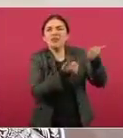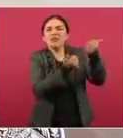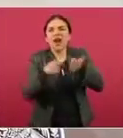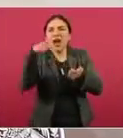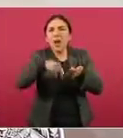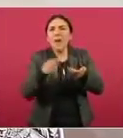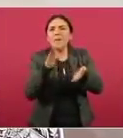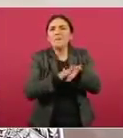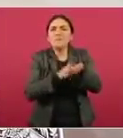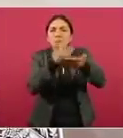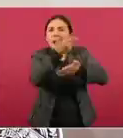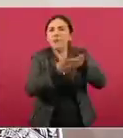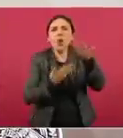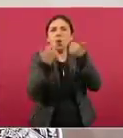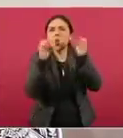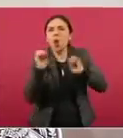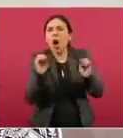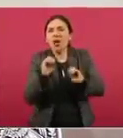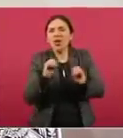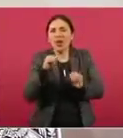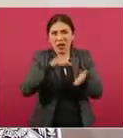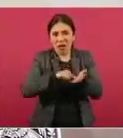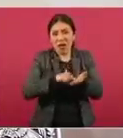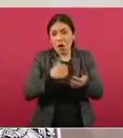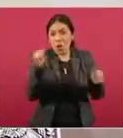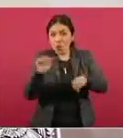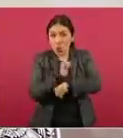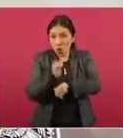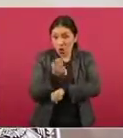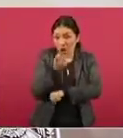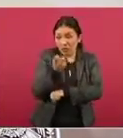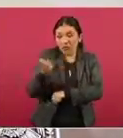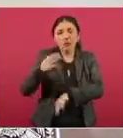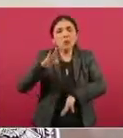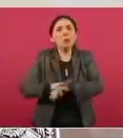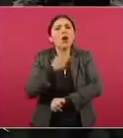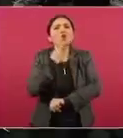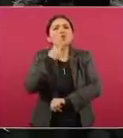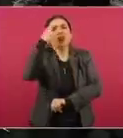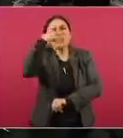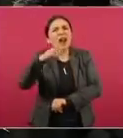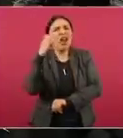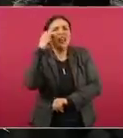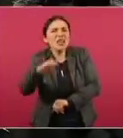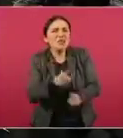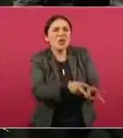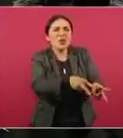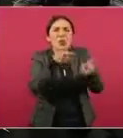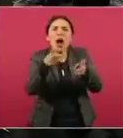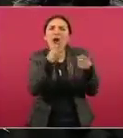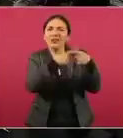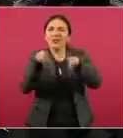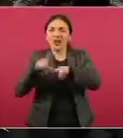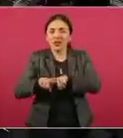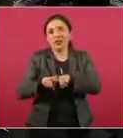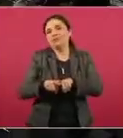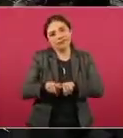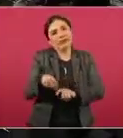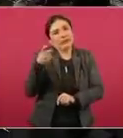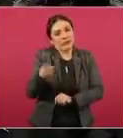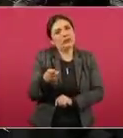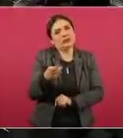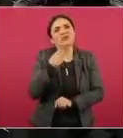de procedencia extranjera sin regularizarse. Entonces, ese es un propósito.